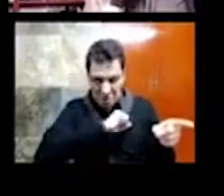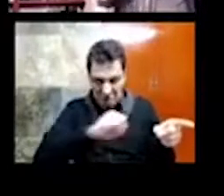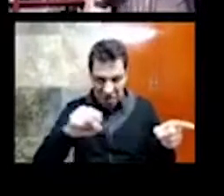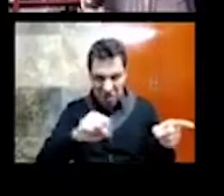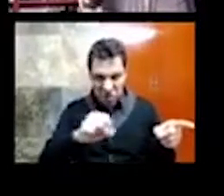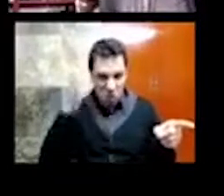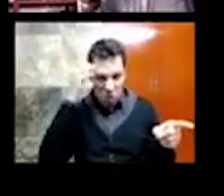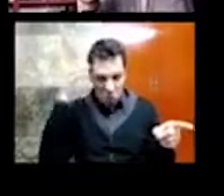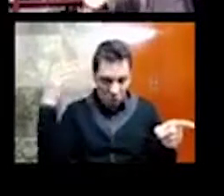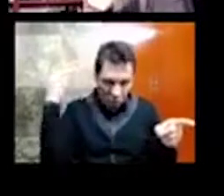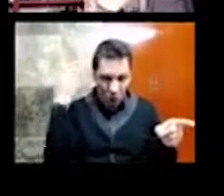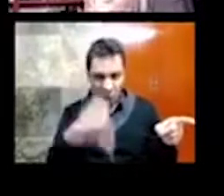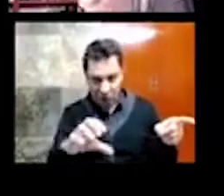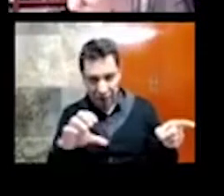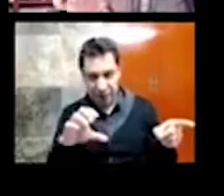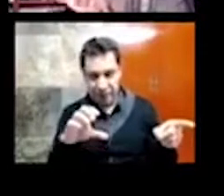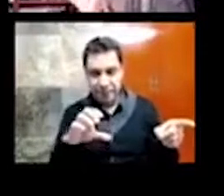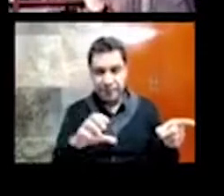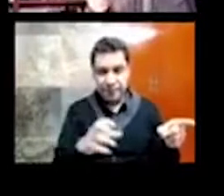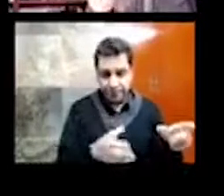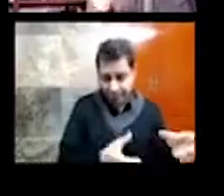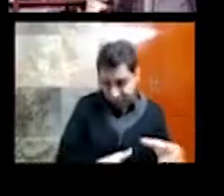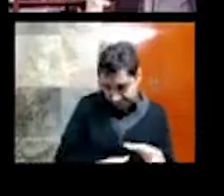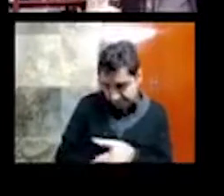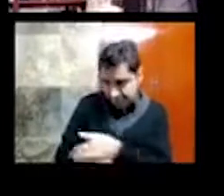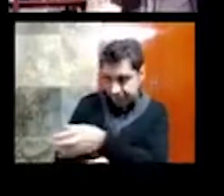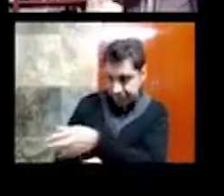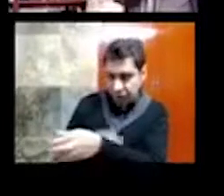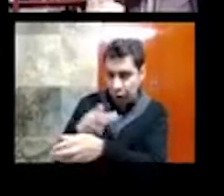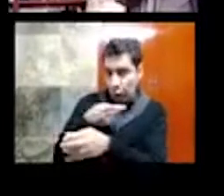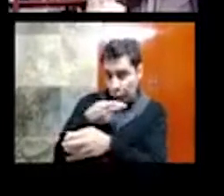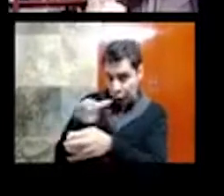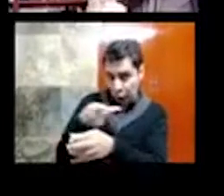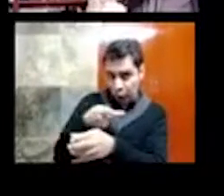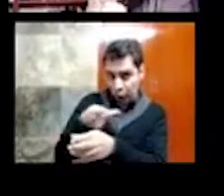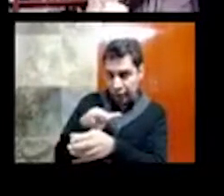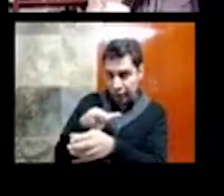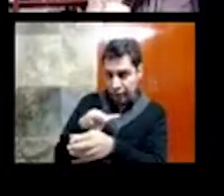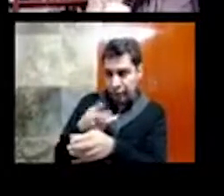cucarachón, le ofrece el pulque a